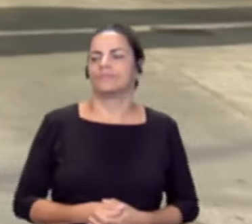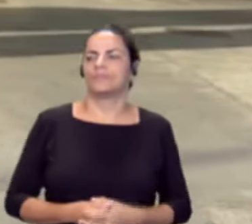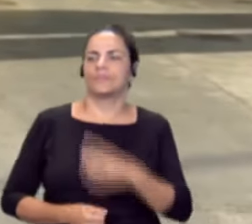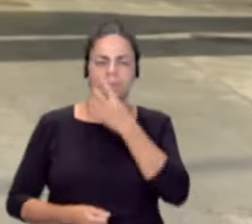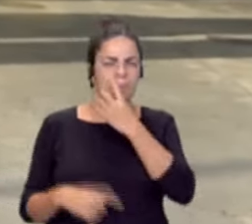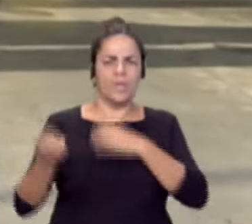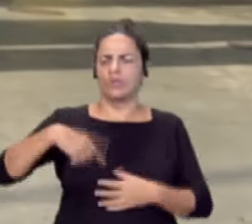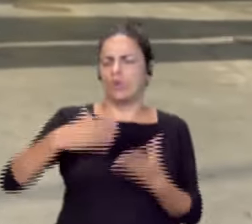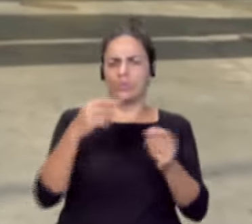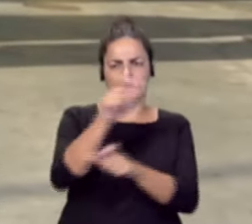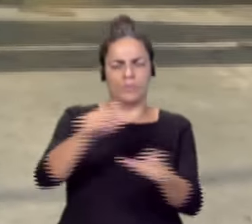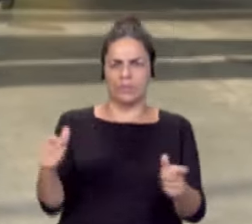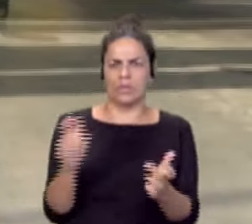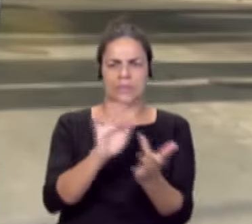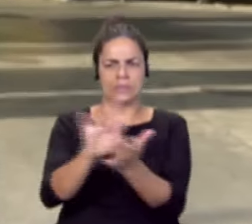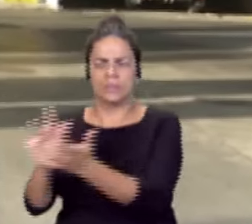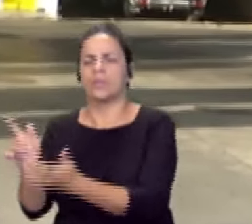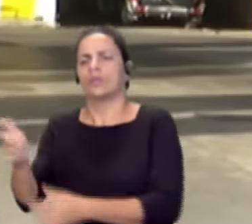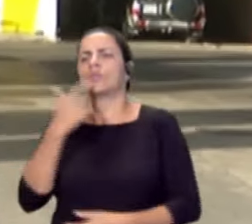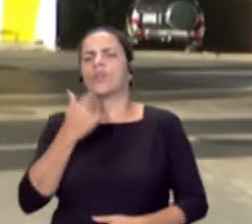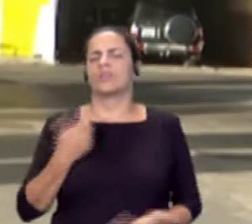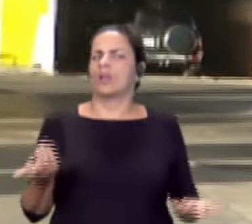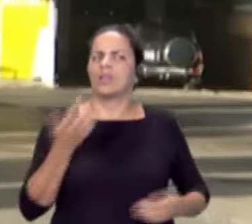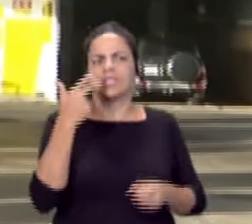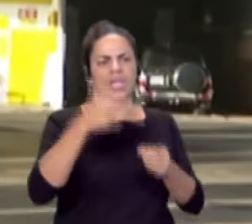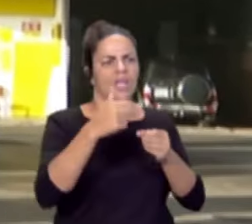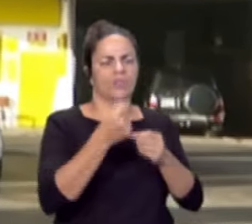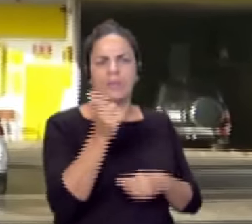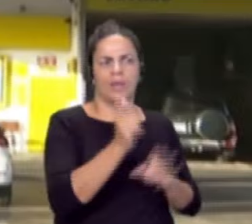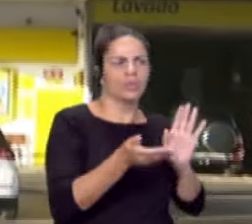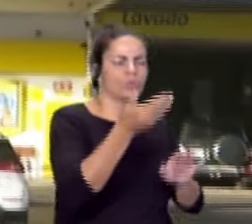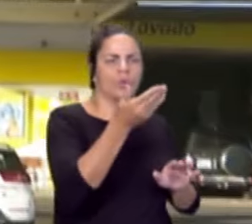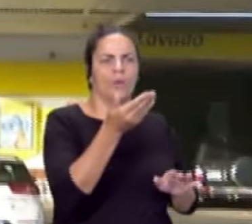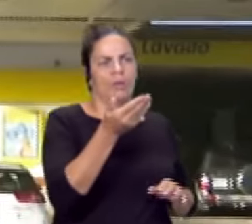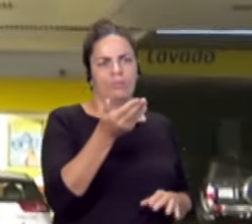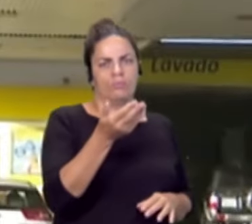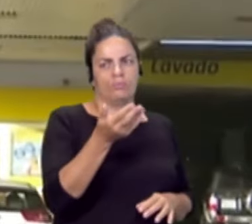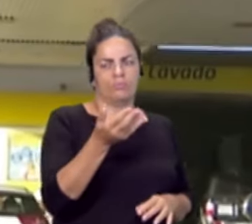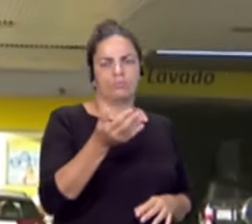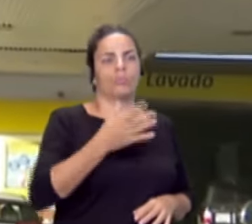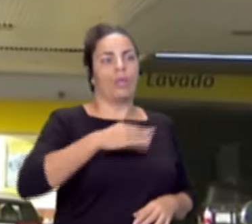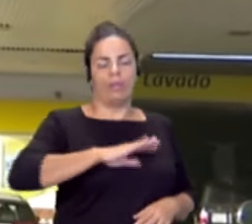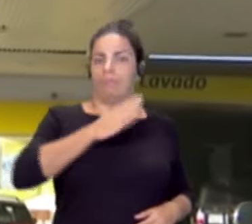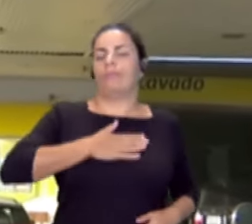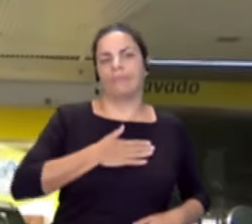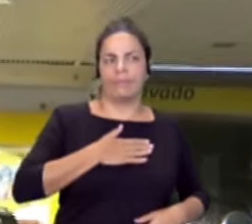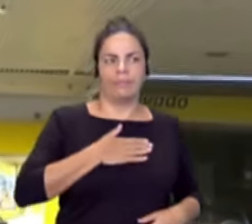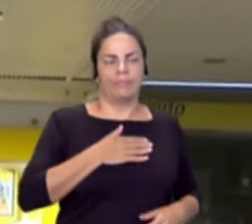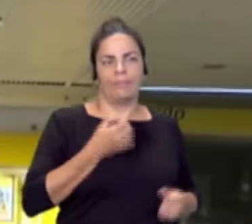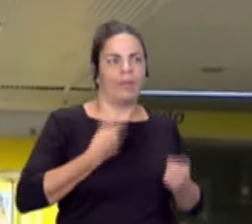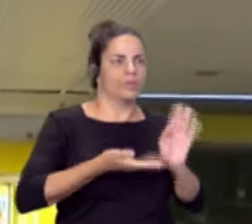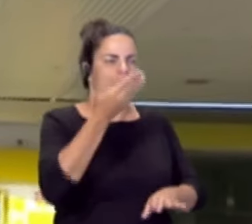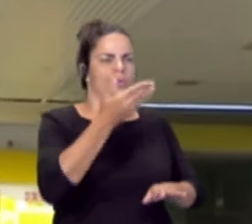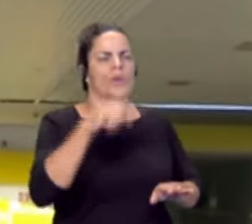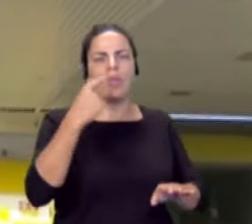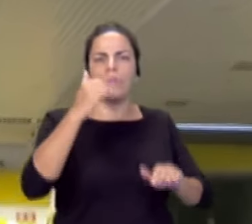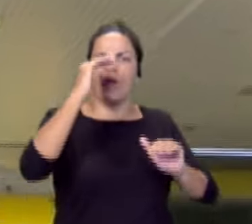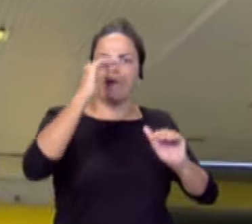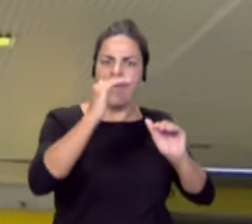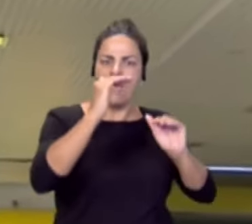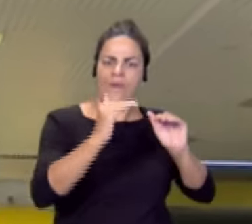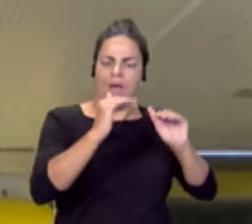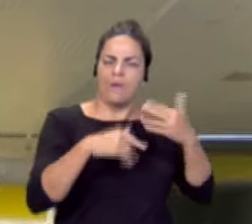nos dicen, oye, es que cuando sube el precio de la gasolina no va a ser de un día para otro, pero luego cuesta bajar, ¿por qué cuesta tanto bajar, Lito? Eso ya